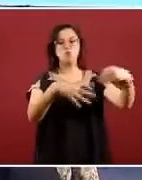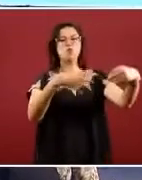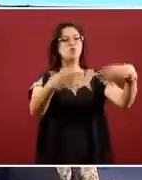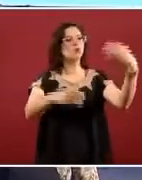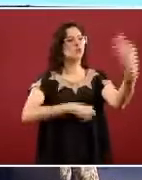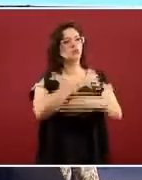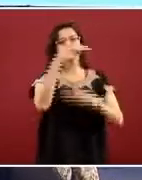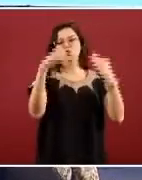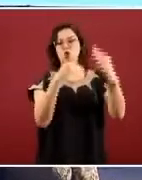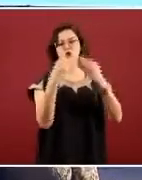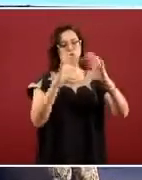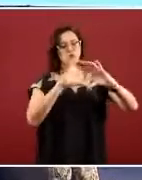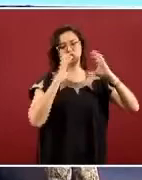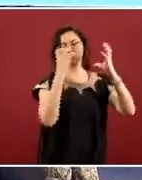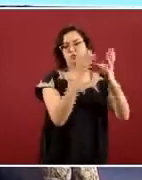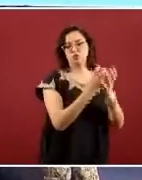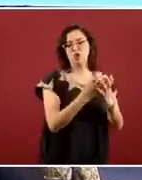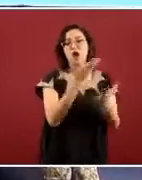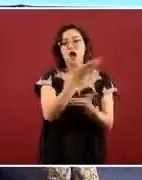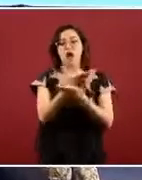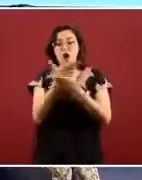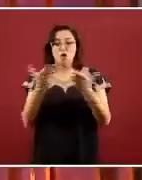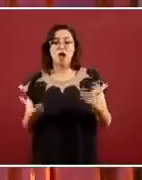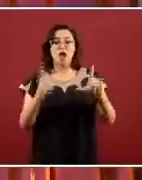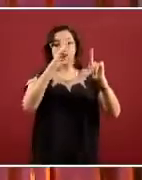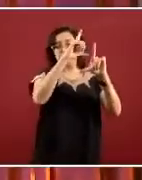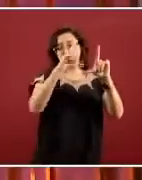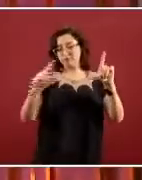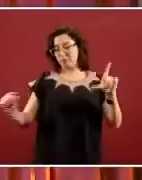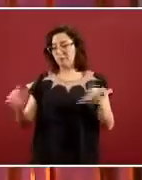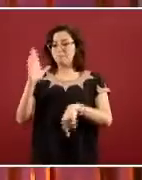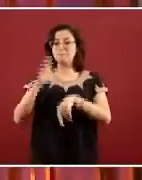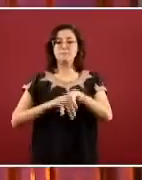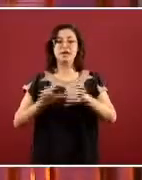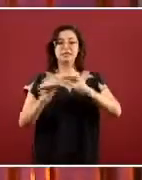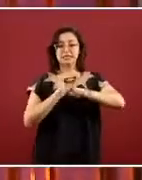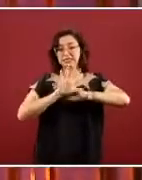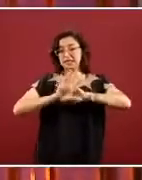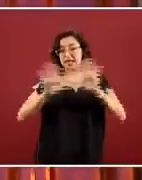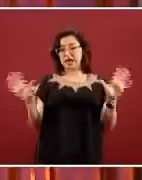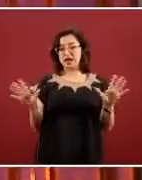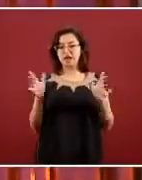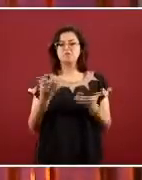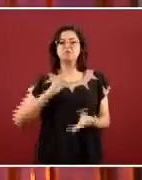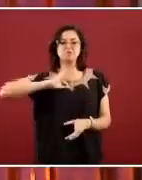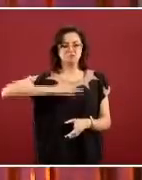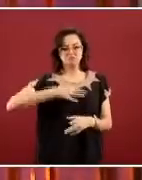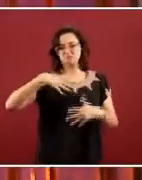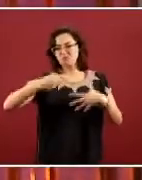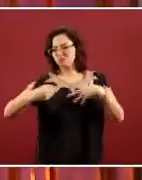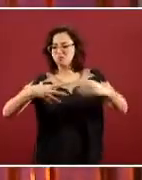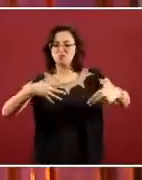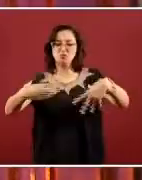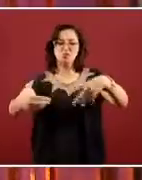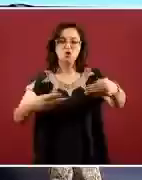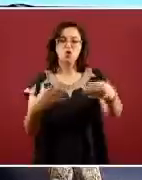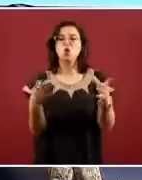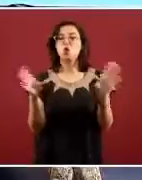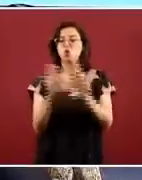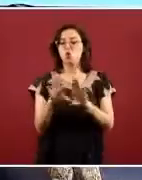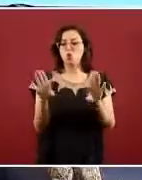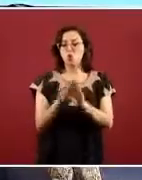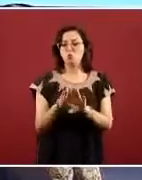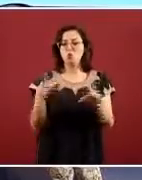los mismos, este nos da una representación un poco más visual de cómo se está llevando a cabo la transmisión en